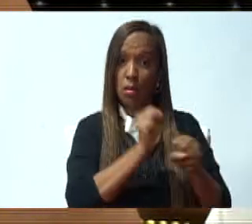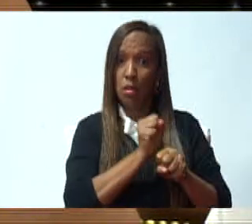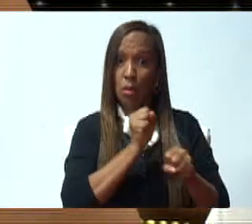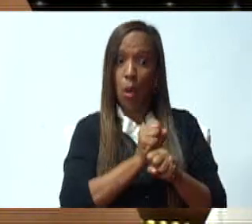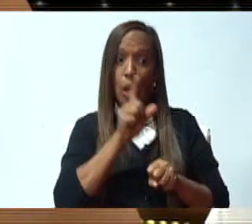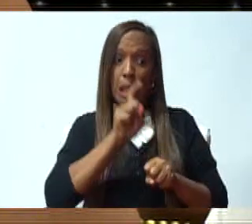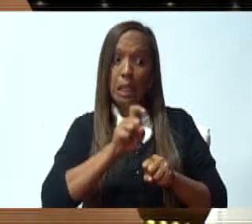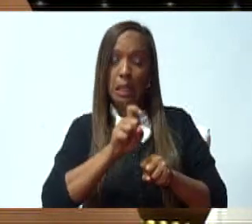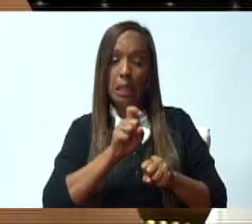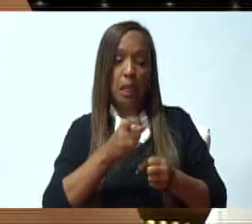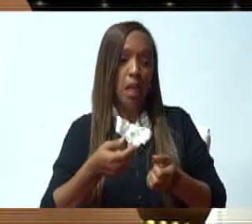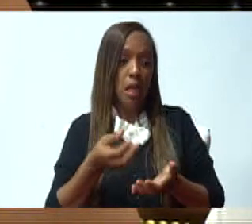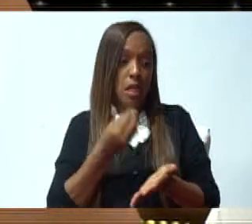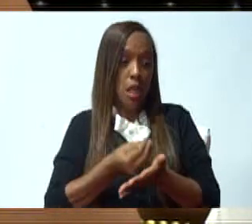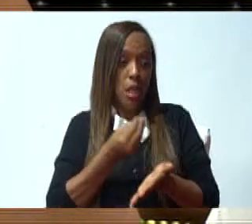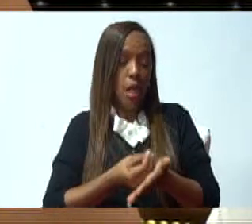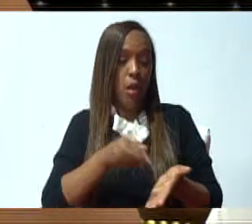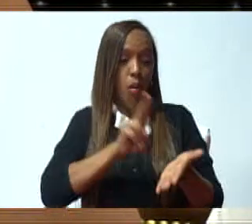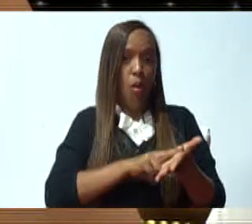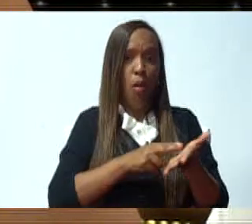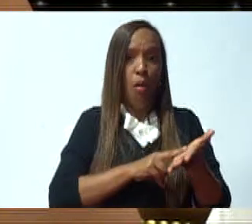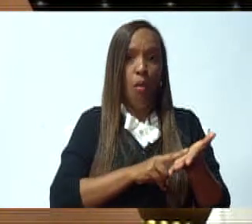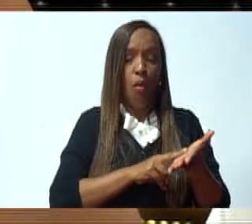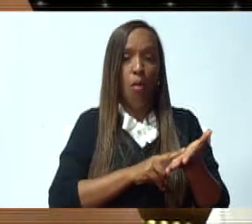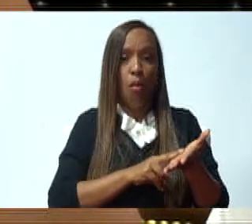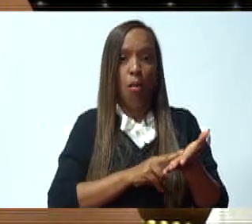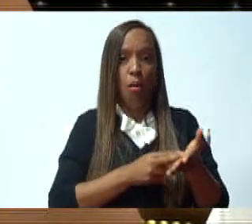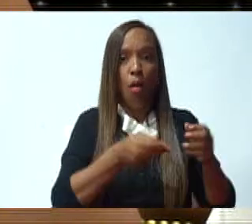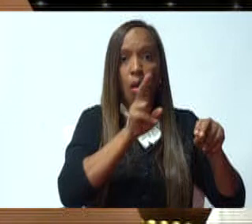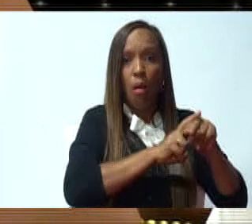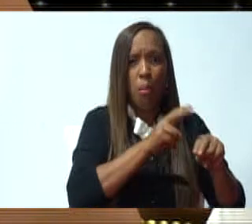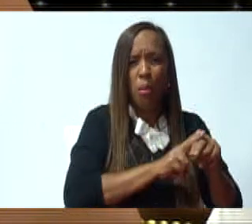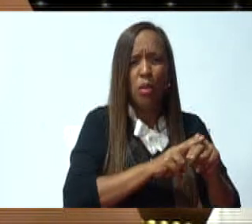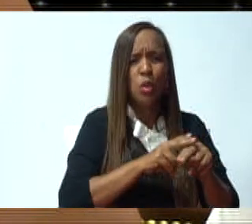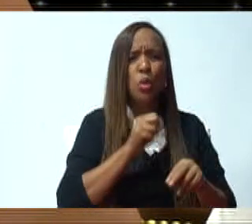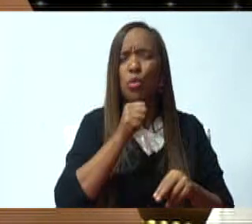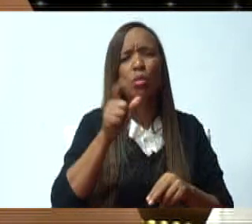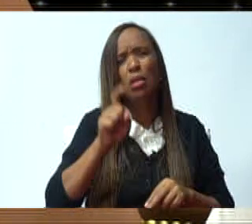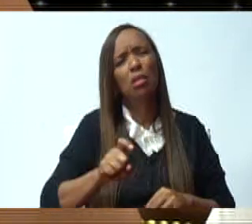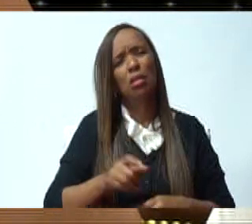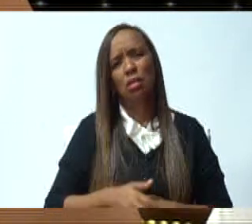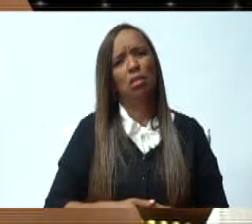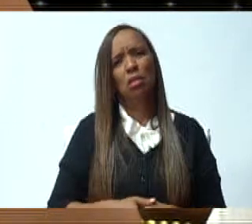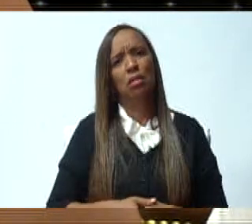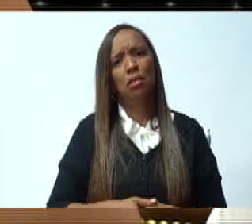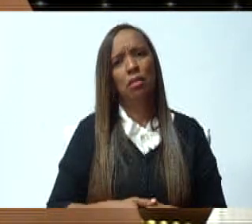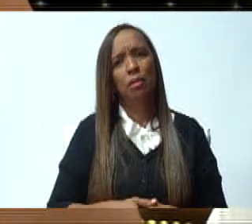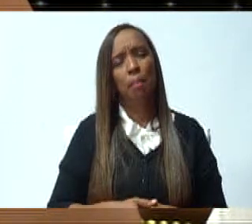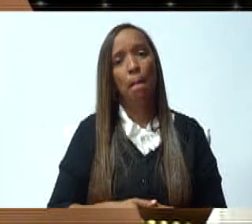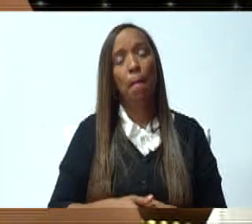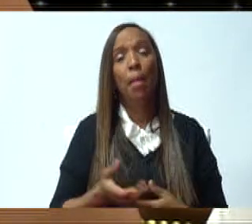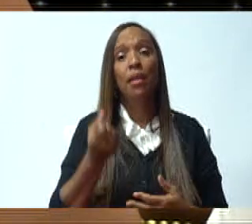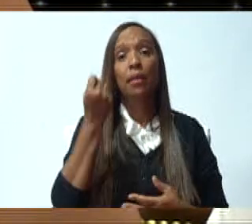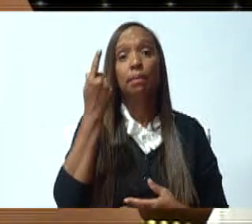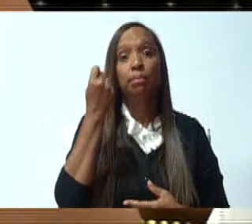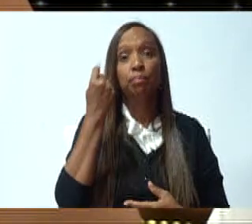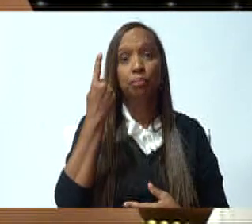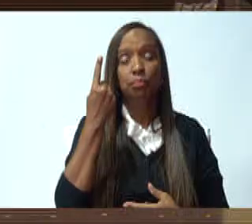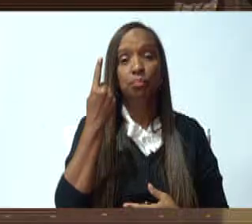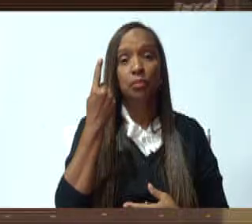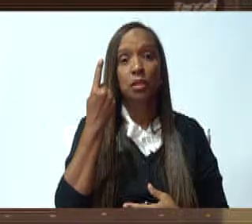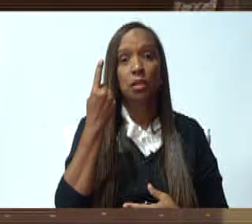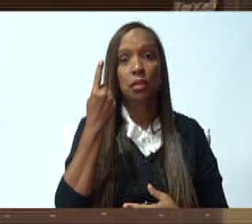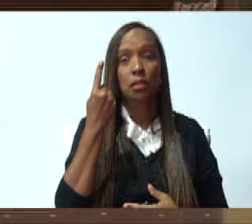un trabajo digno. Así que ya este proyecto fue totalmente debatido aquí. ¿Usted pide la declaratoria